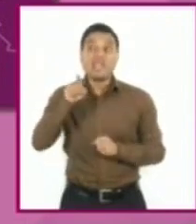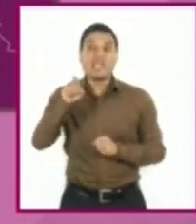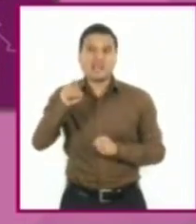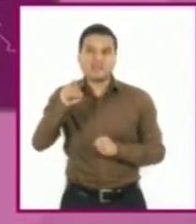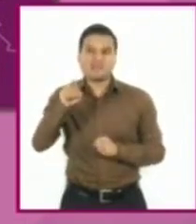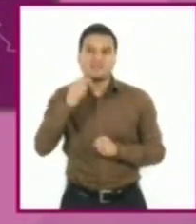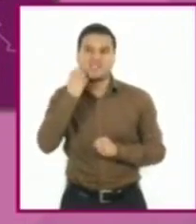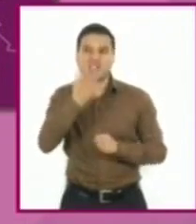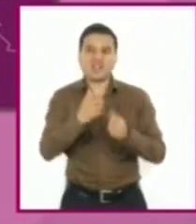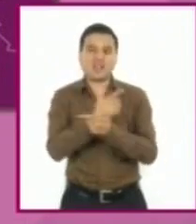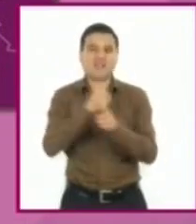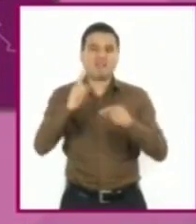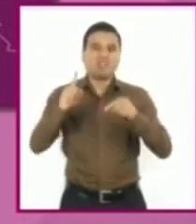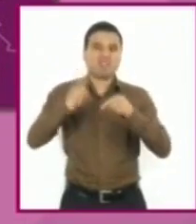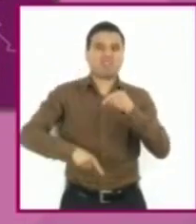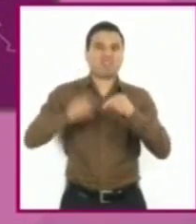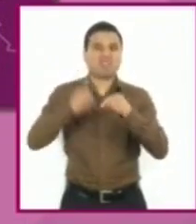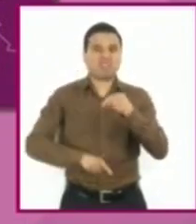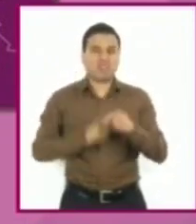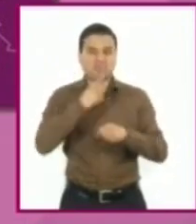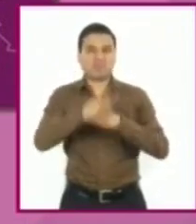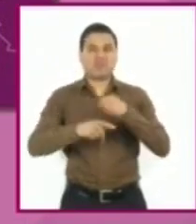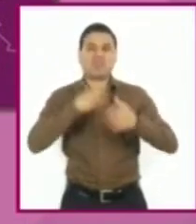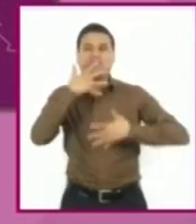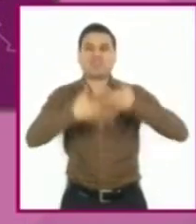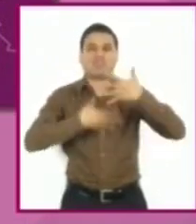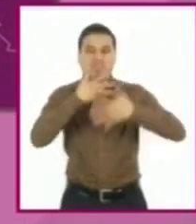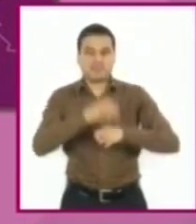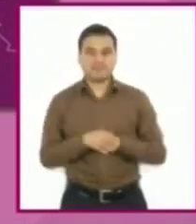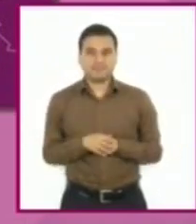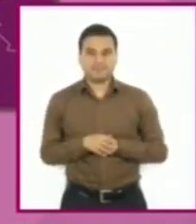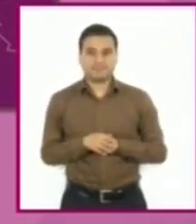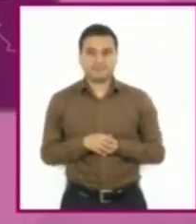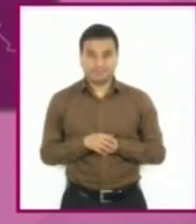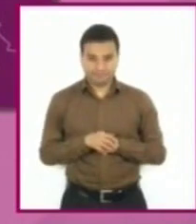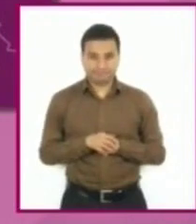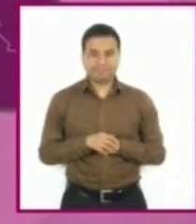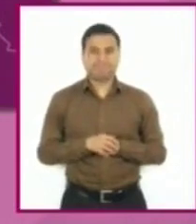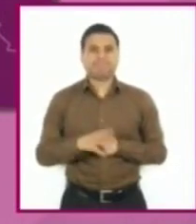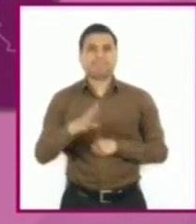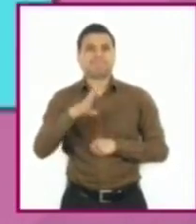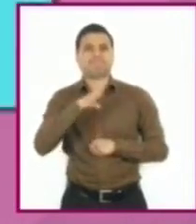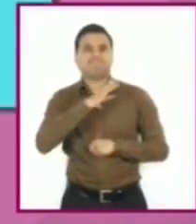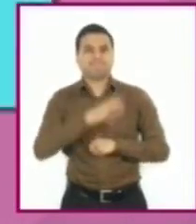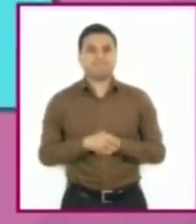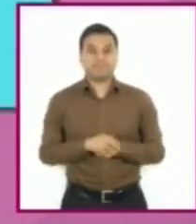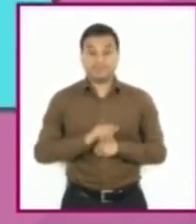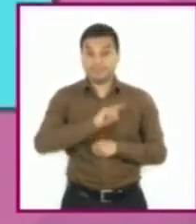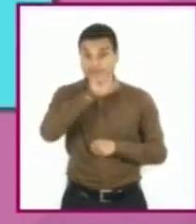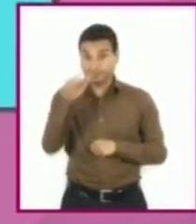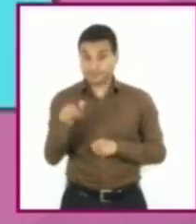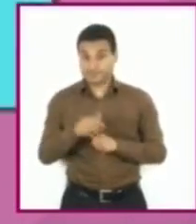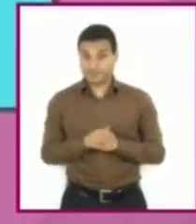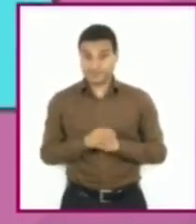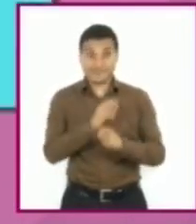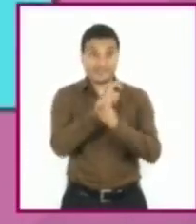pública y la seguridad general del Estado. Se formó una coalición contra Francia en la que se unieron Austria, Prusia,